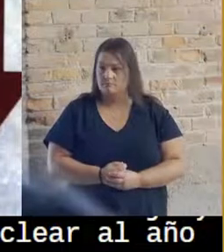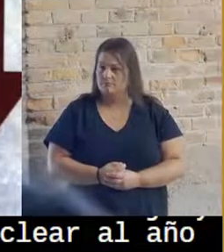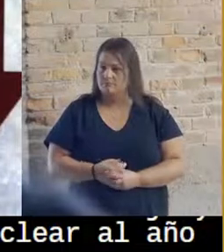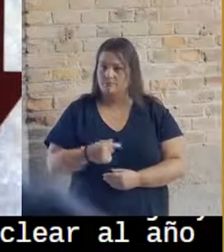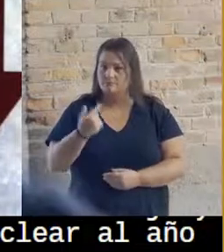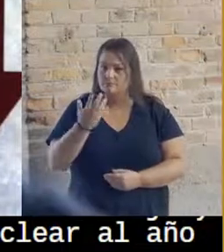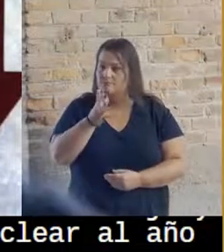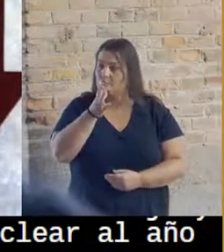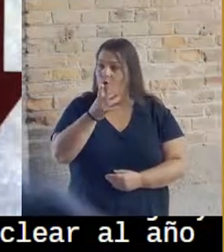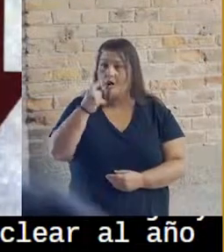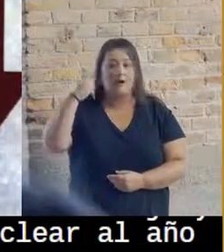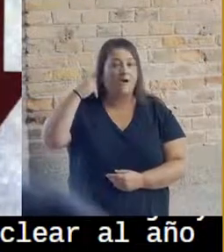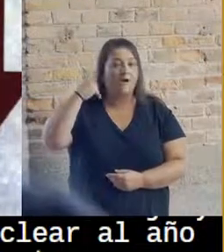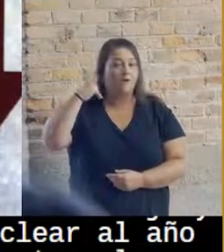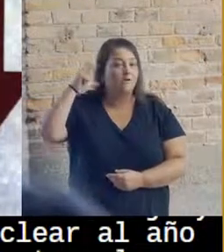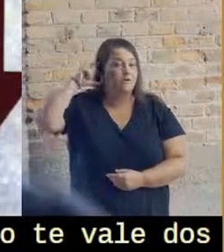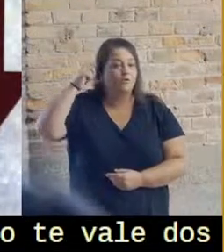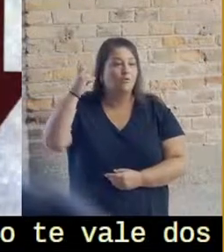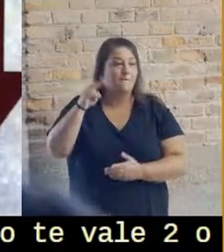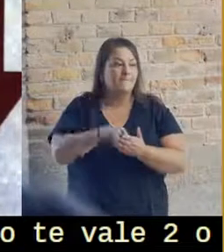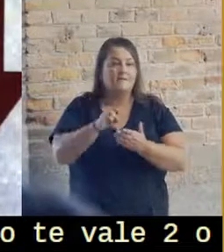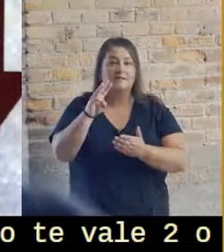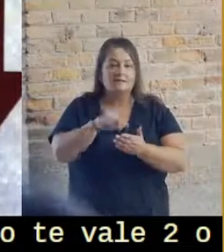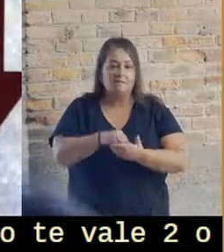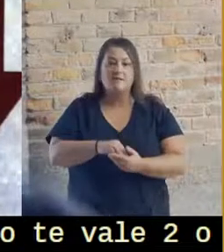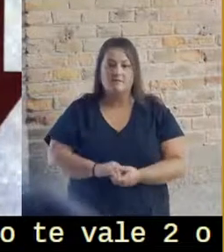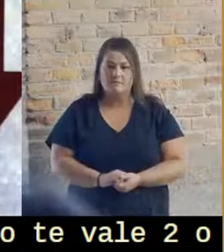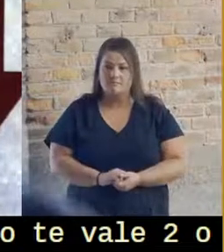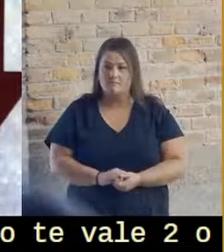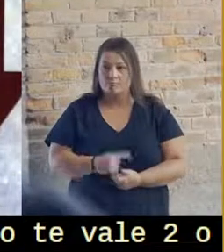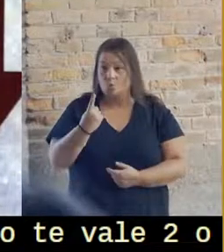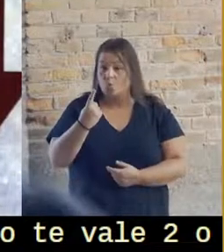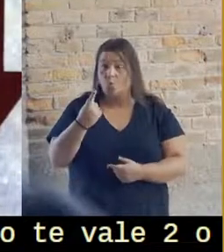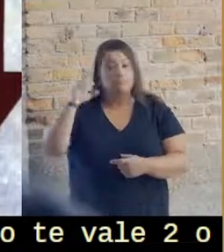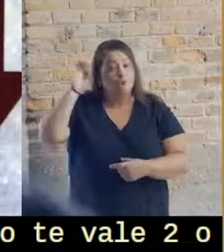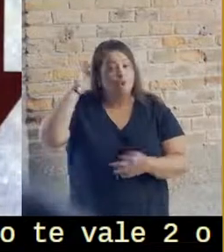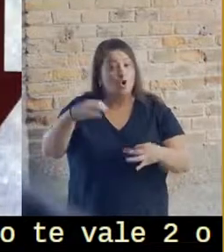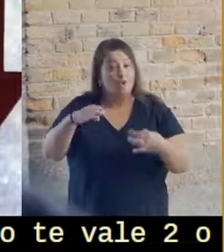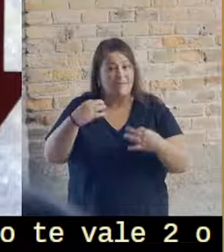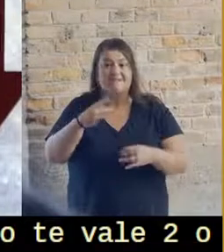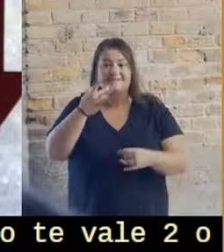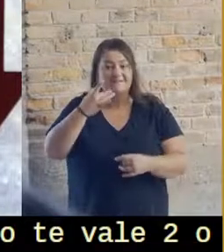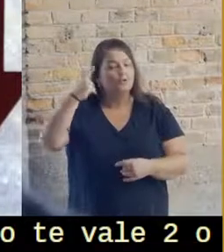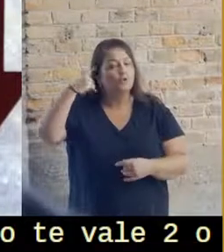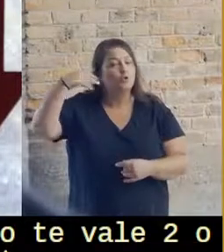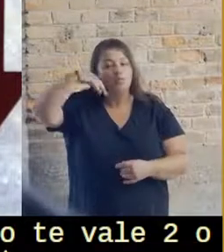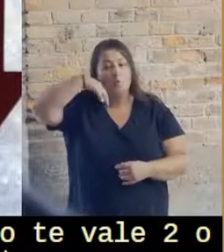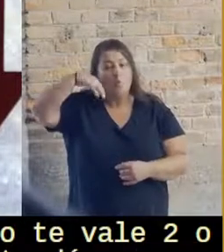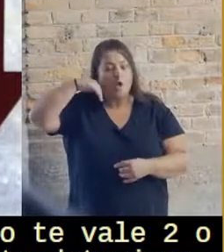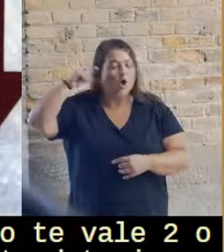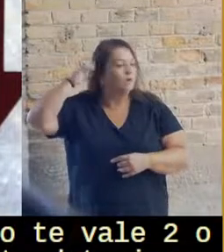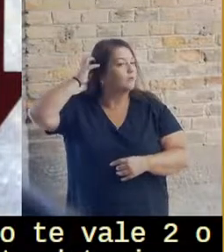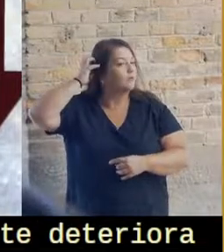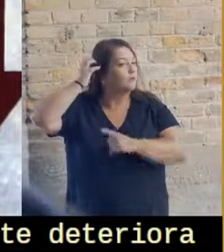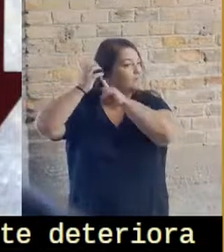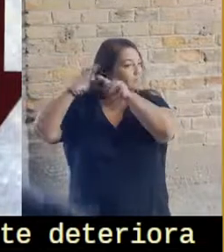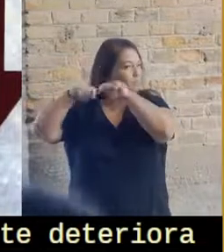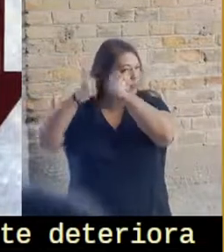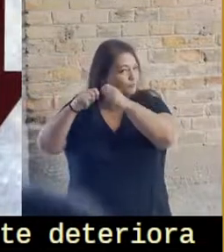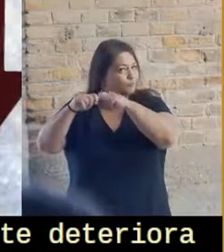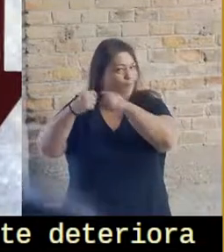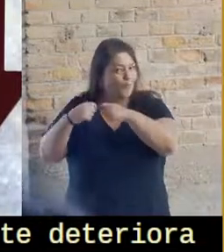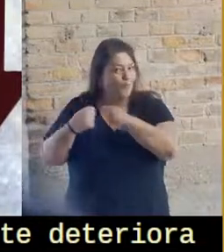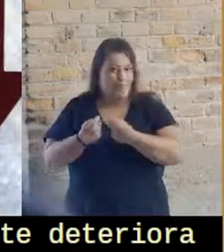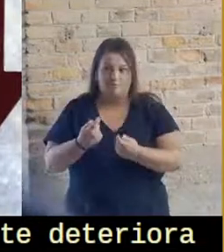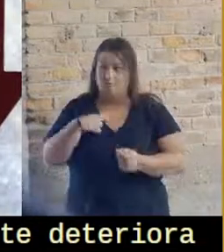cuando un audífono te vale 2s o 3000 eur uno normal y luego que si sudas la carcasa se te deteriora que si luego por eso